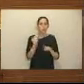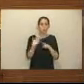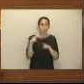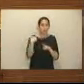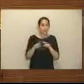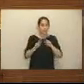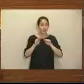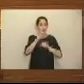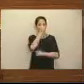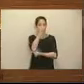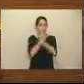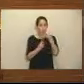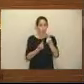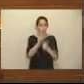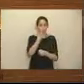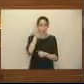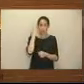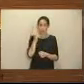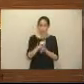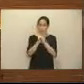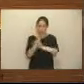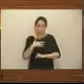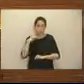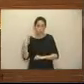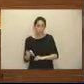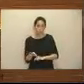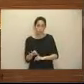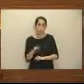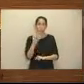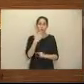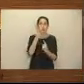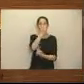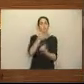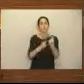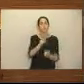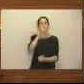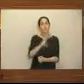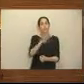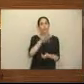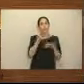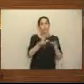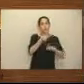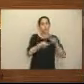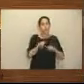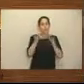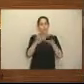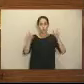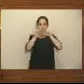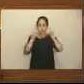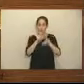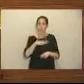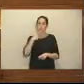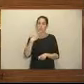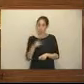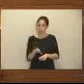políticas de presupuesto para que de verdad sirva como ayuda a familias y empresas? ¿Para que sea capaz de recuperar niveles